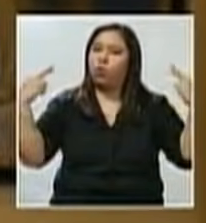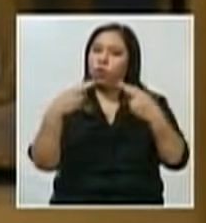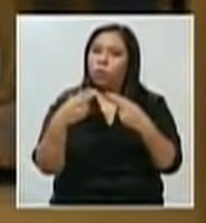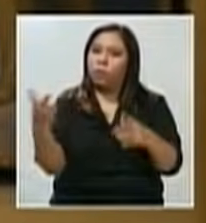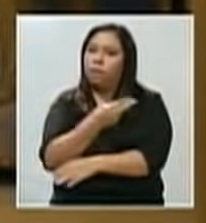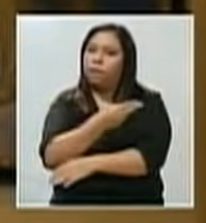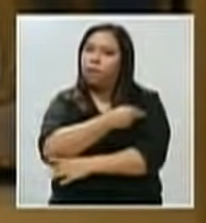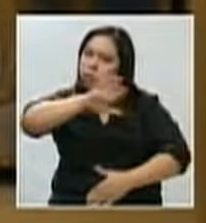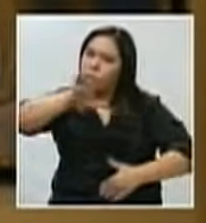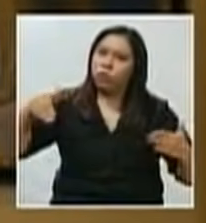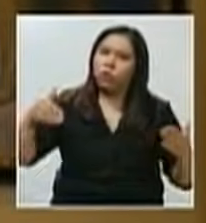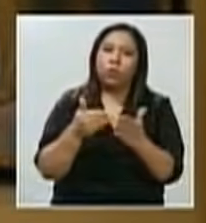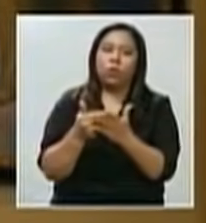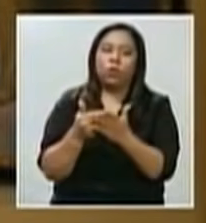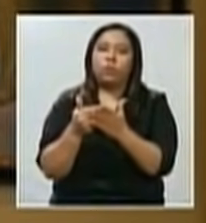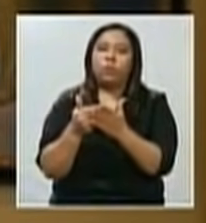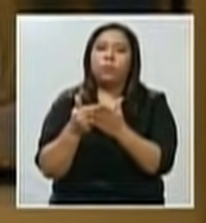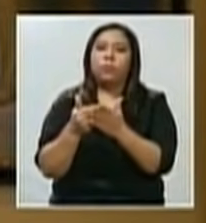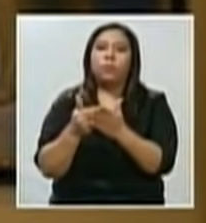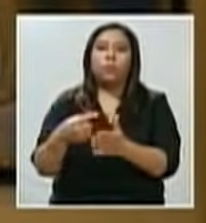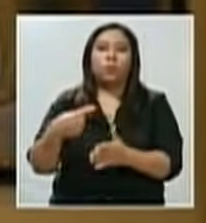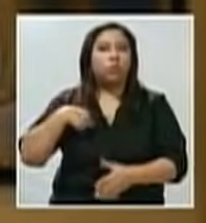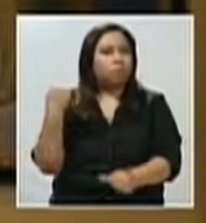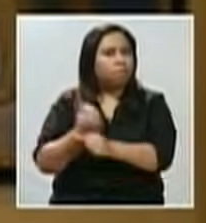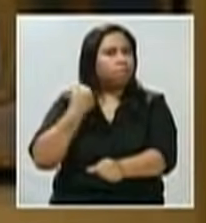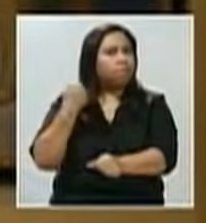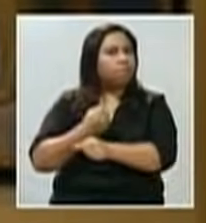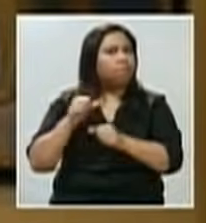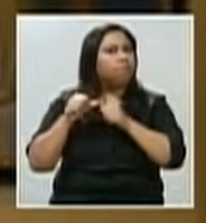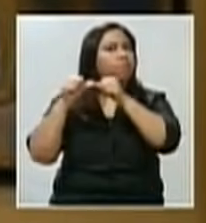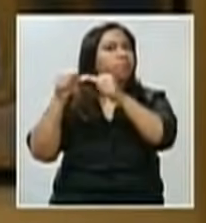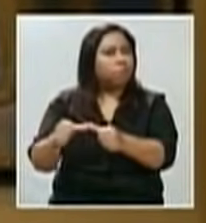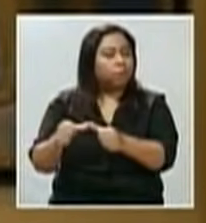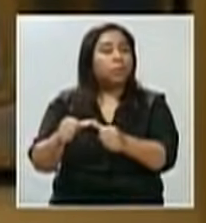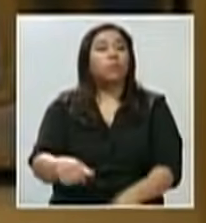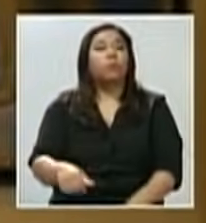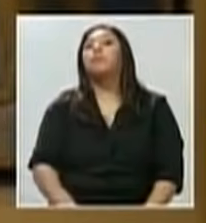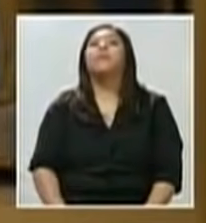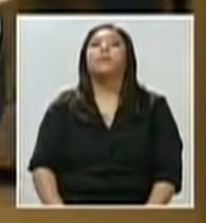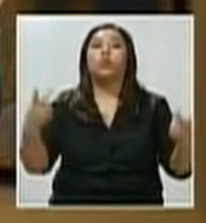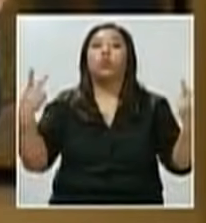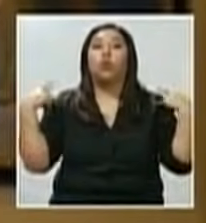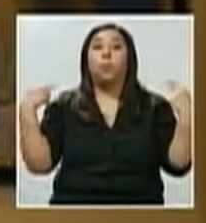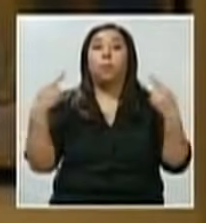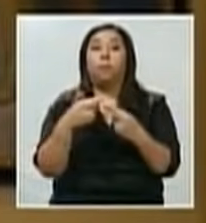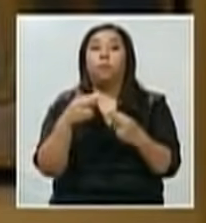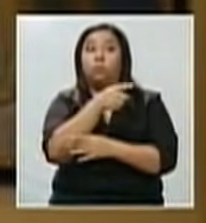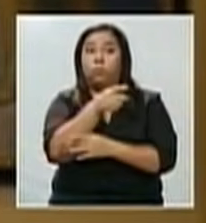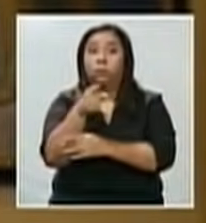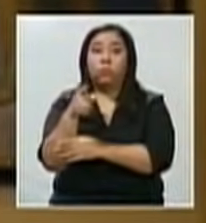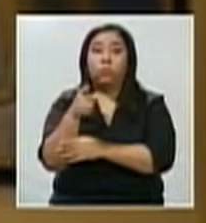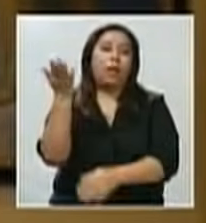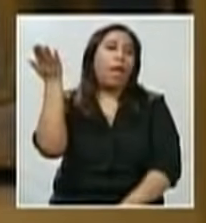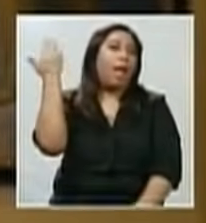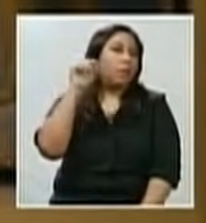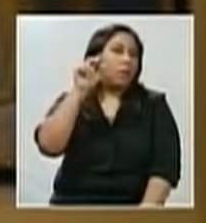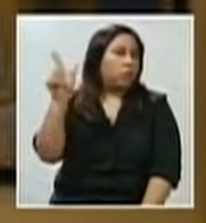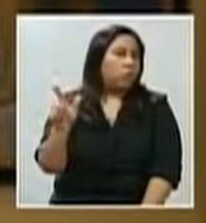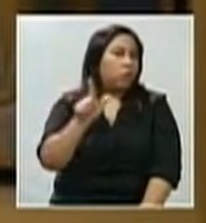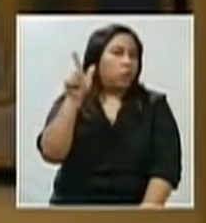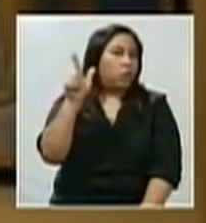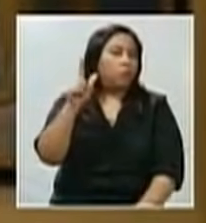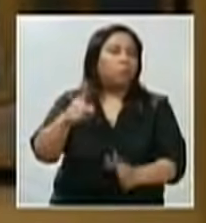nacional. Aclaro, muchos de estos docentes iniciaron el día lunes la aplicación de